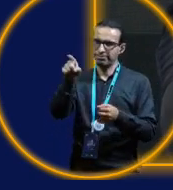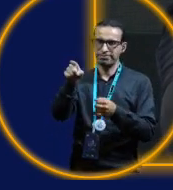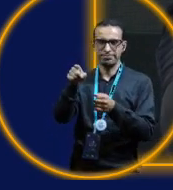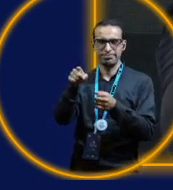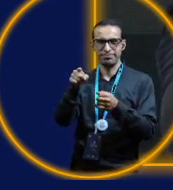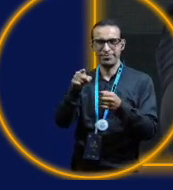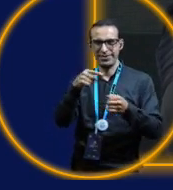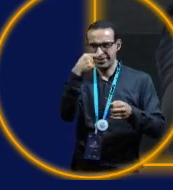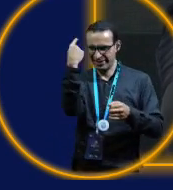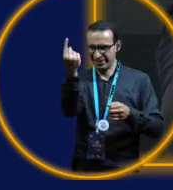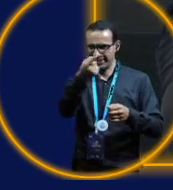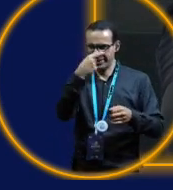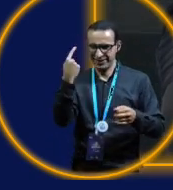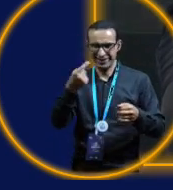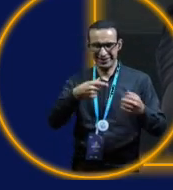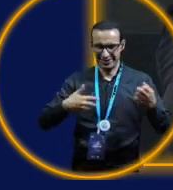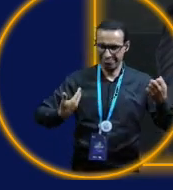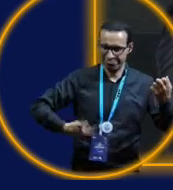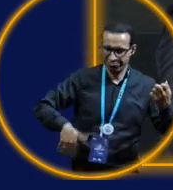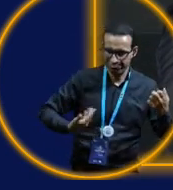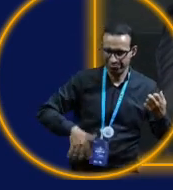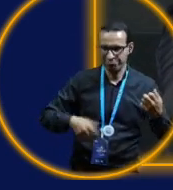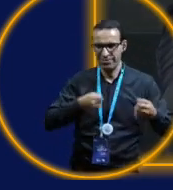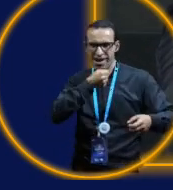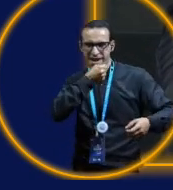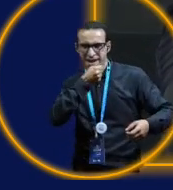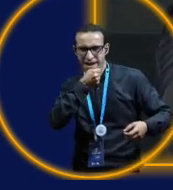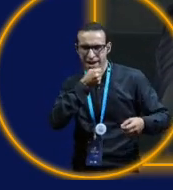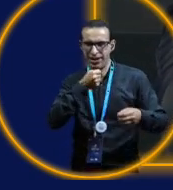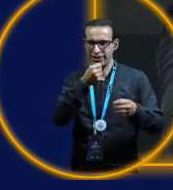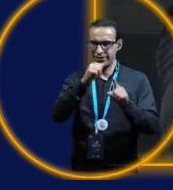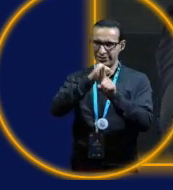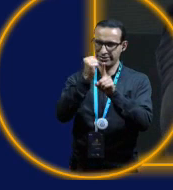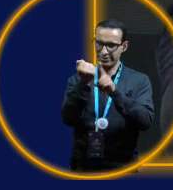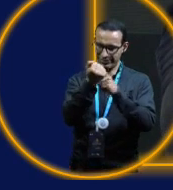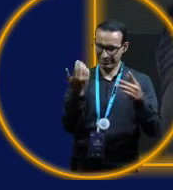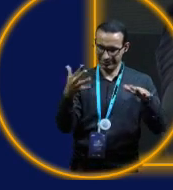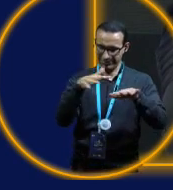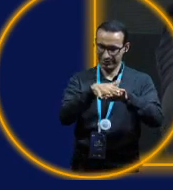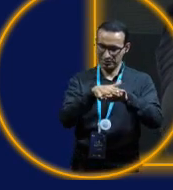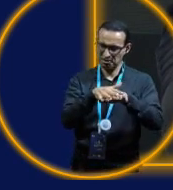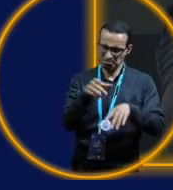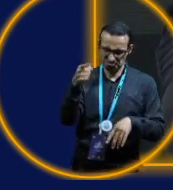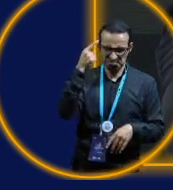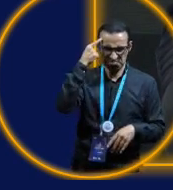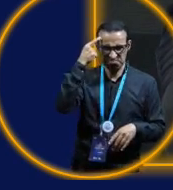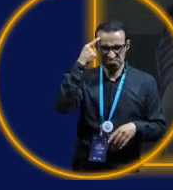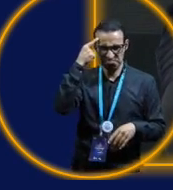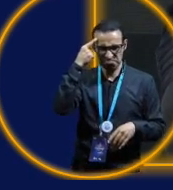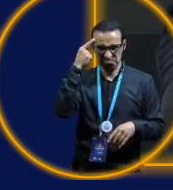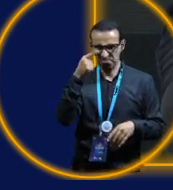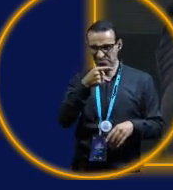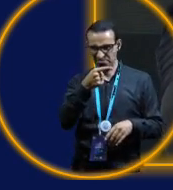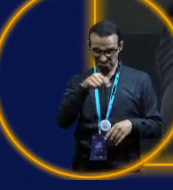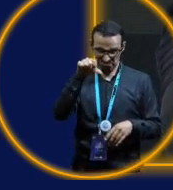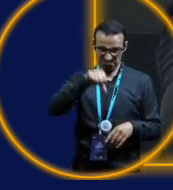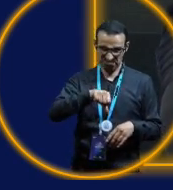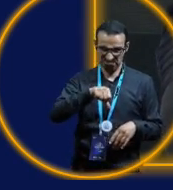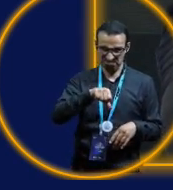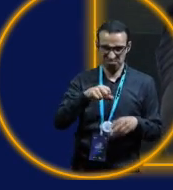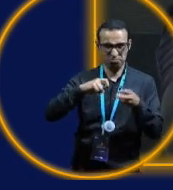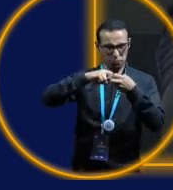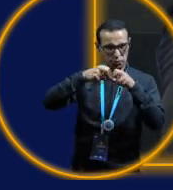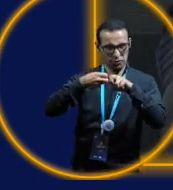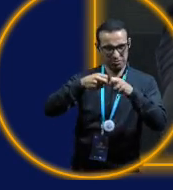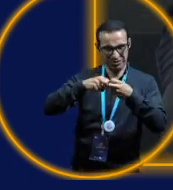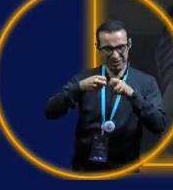y sus redes sociales Tú crees que hay un problema actualmente con la gente